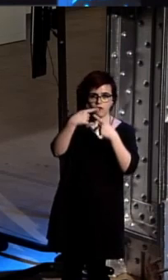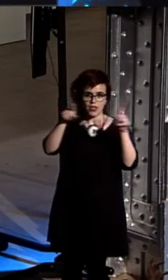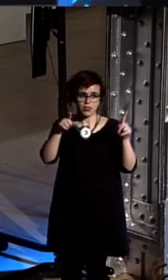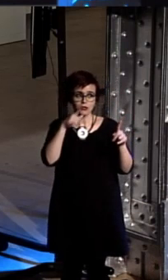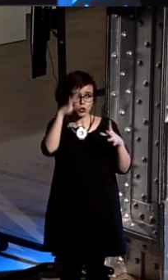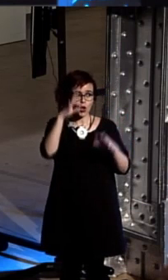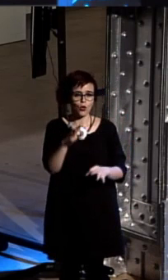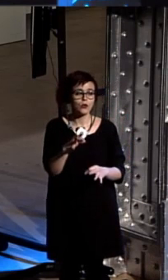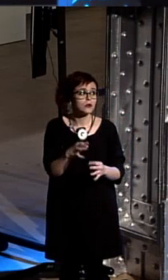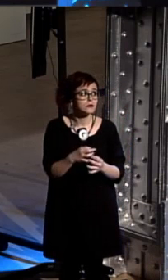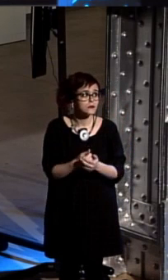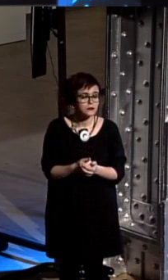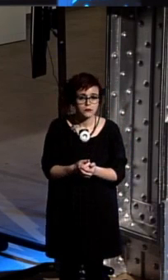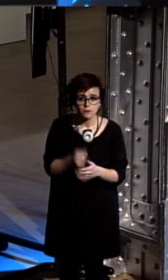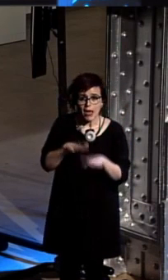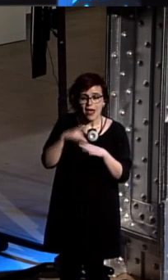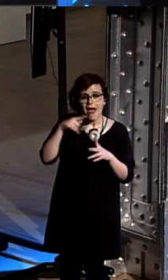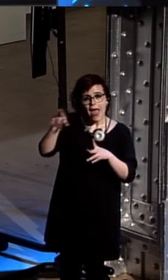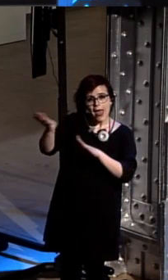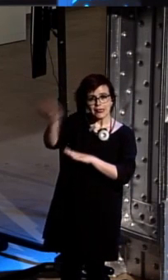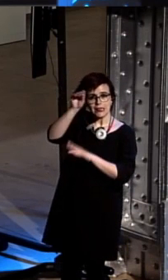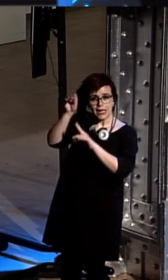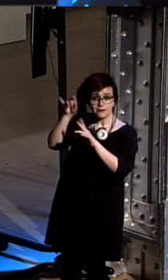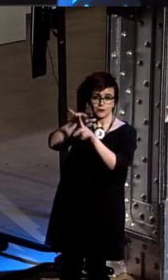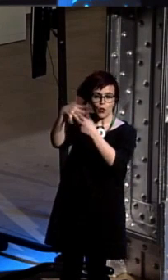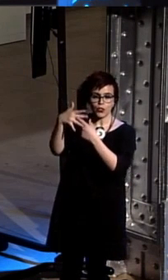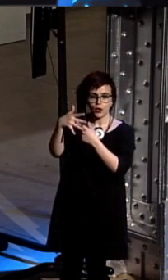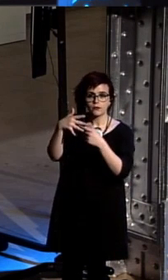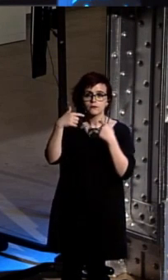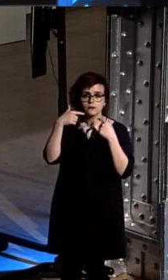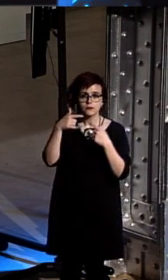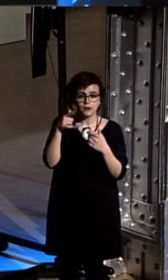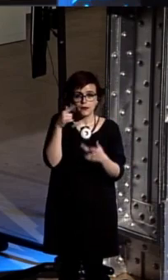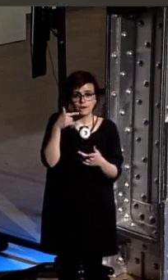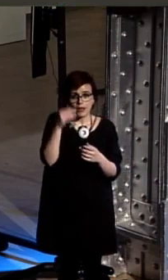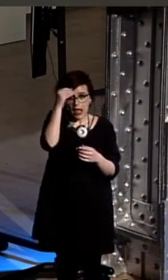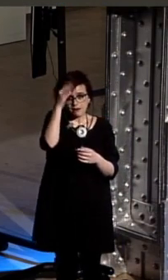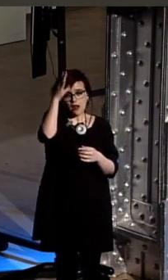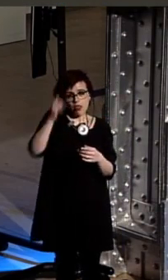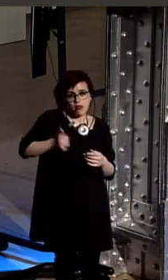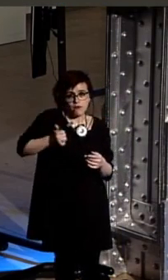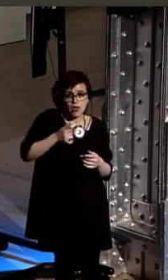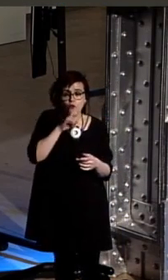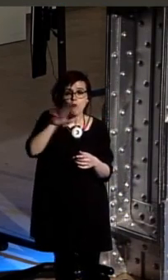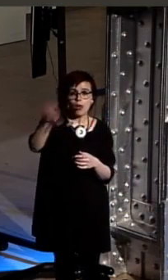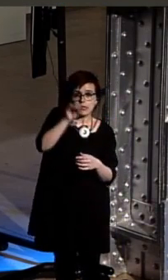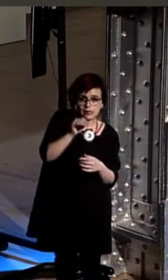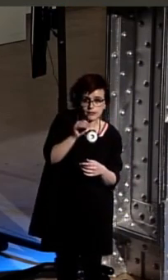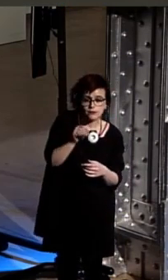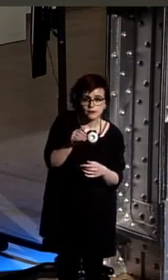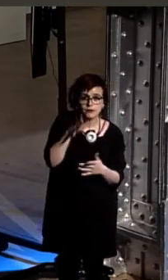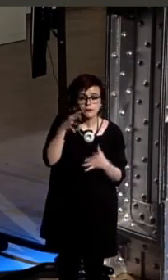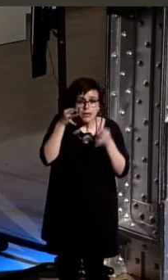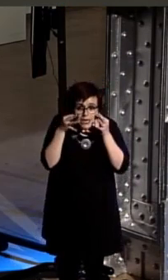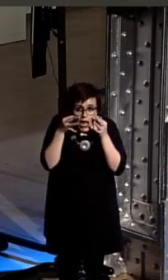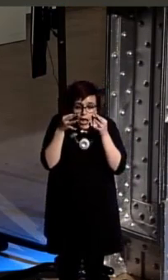Cuenta para interpretar también la situación. Yo creo que eso también es uno de los retos de la inteligencia artificial, porque como he dicho, ves